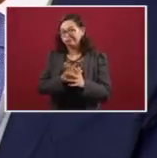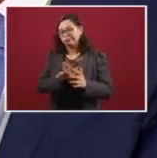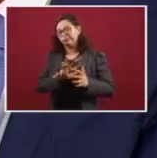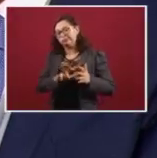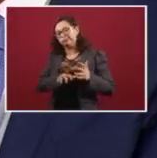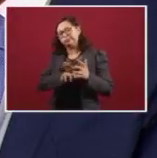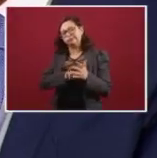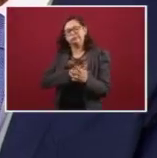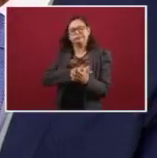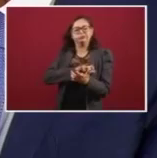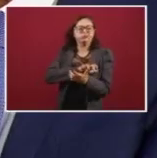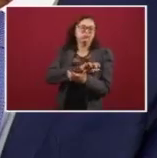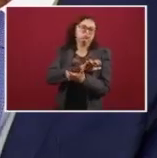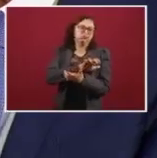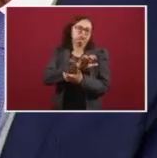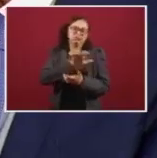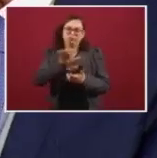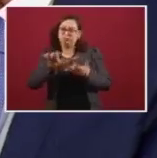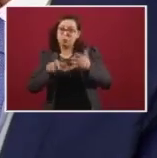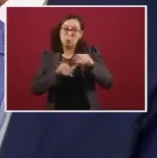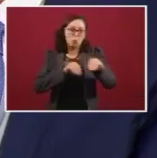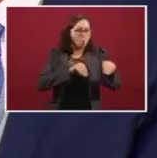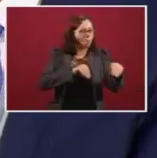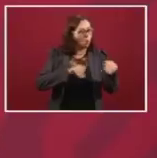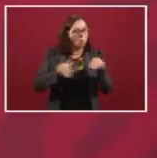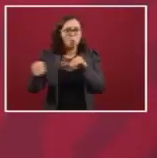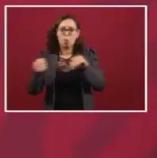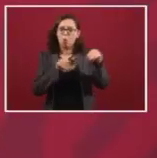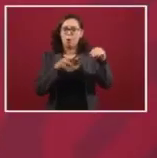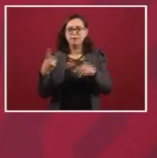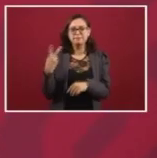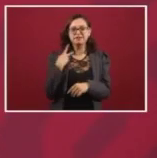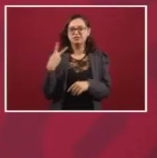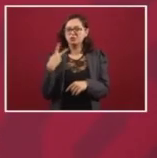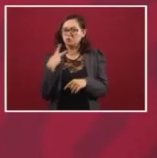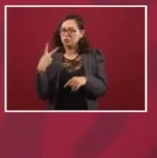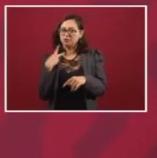una época de movilidad política,